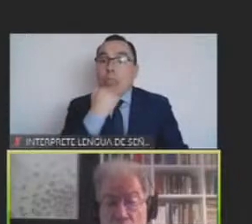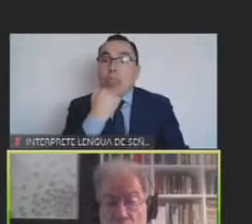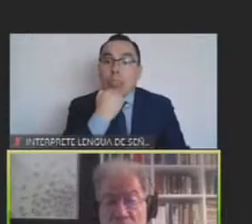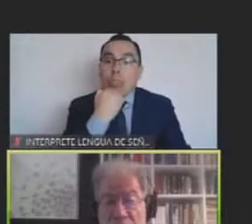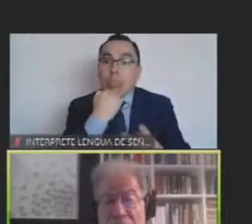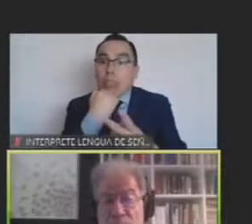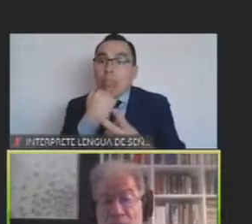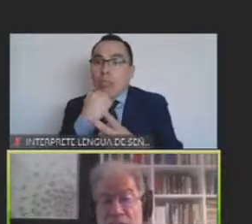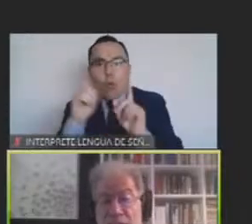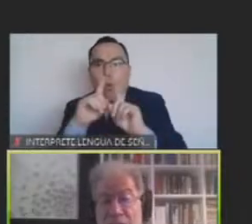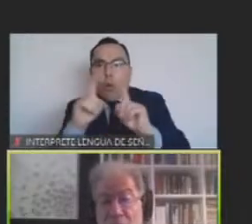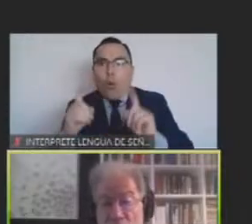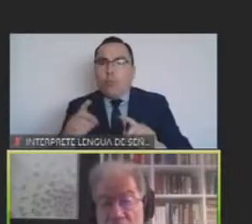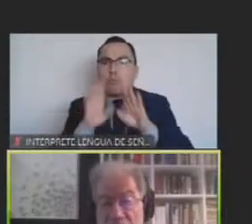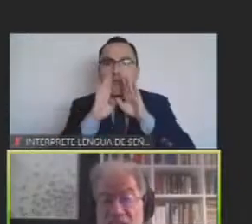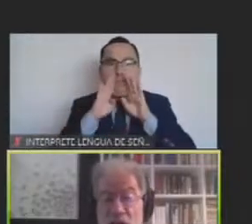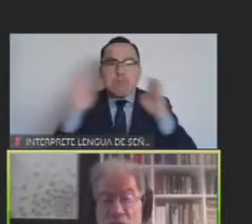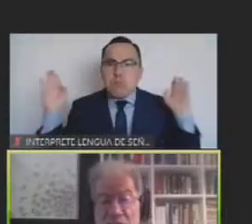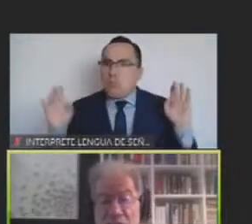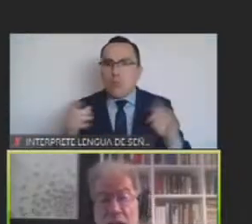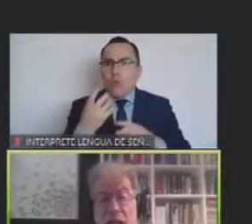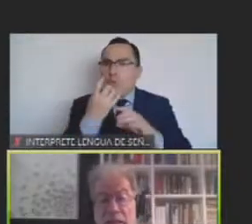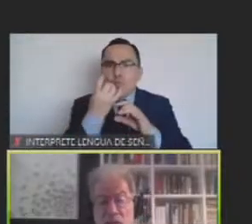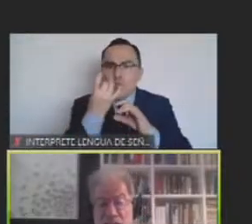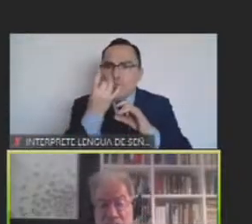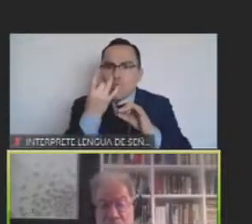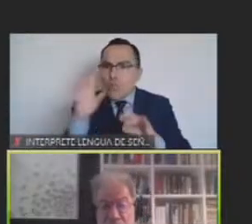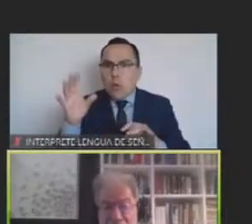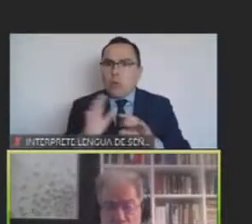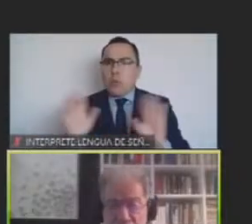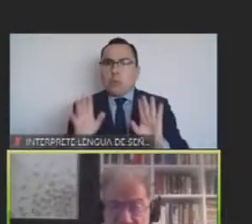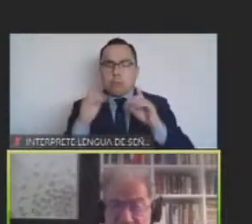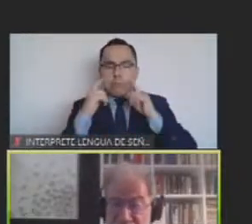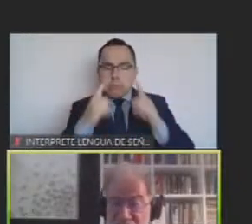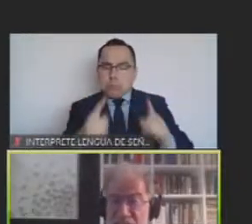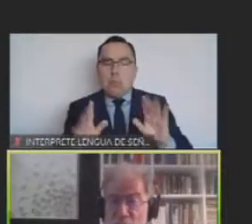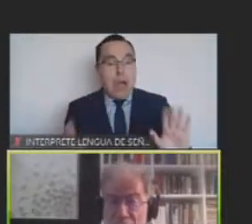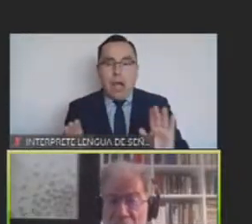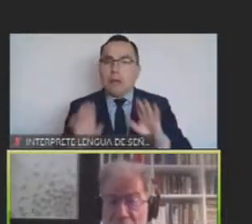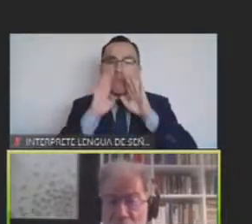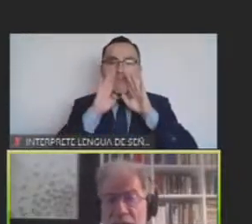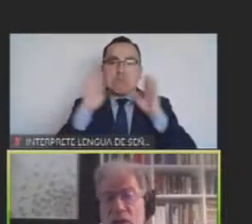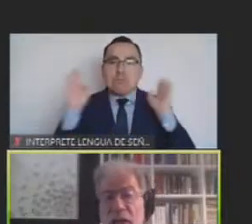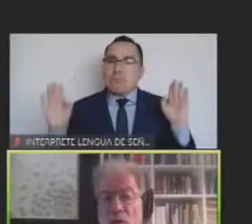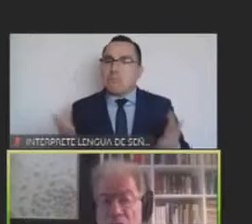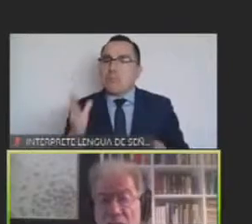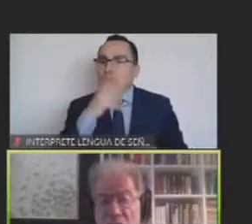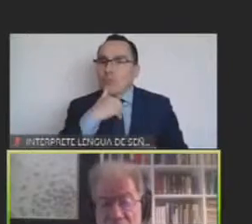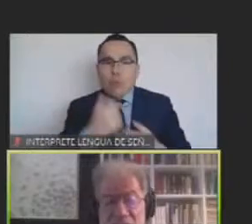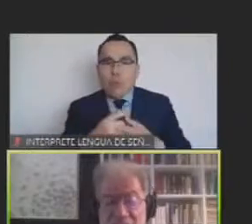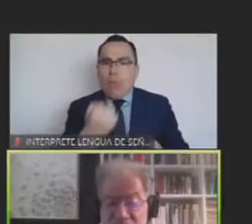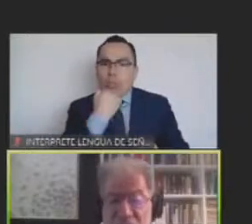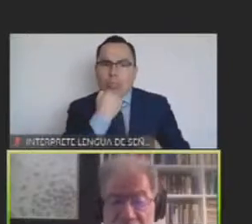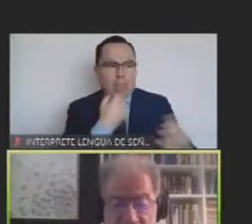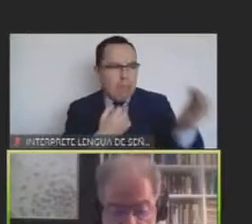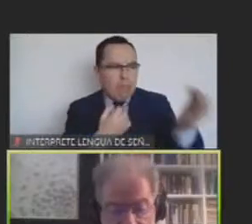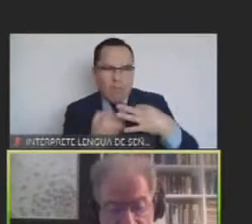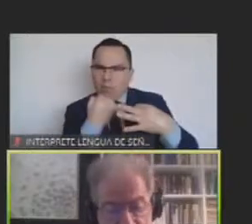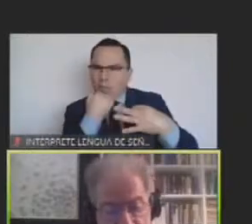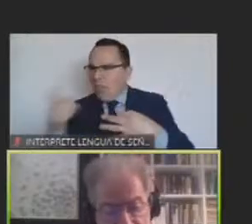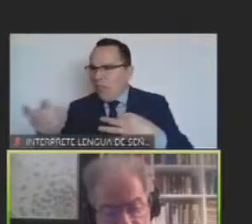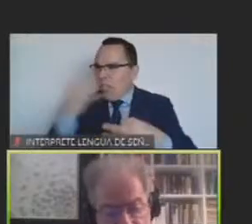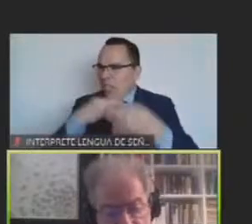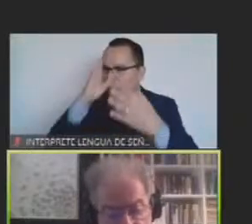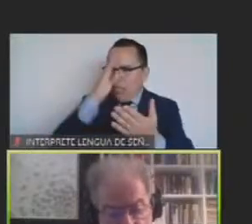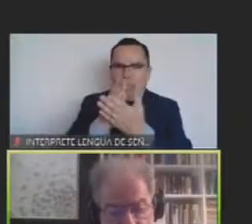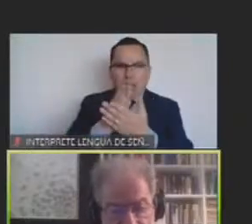información es pública, alguien puede detectar errores, y esos errores, de no ser detectados, pueden llevar a decisiones equivocadas. Un dato equivocado lleva a decisiones equivocadas